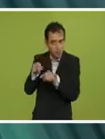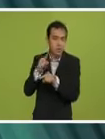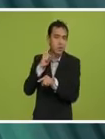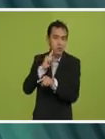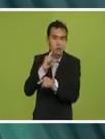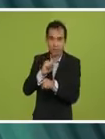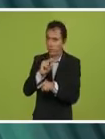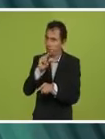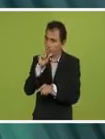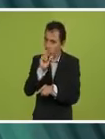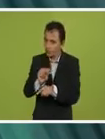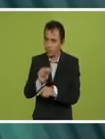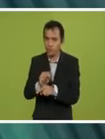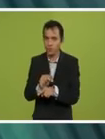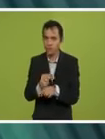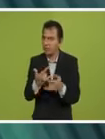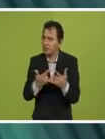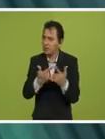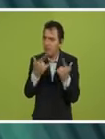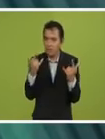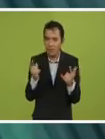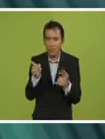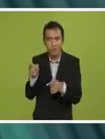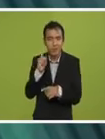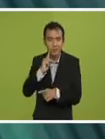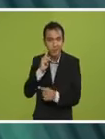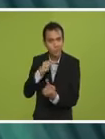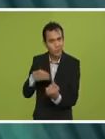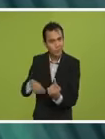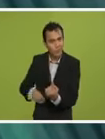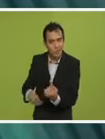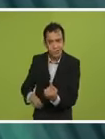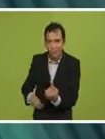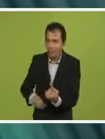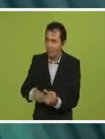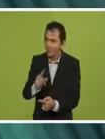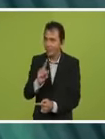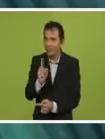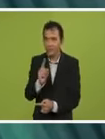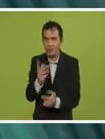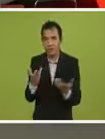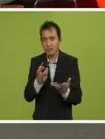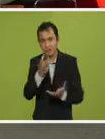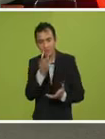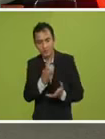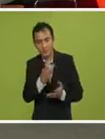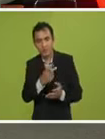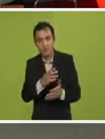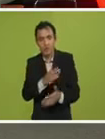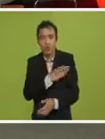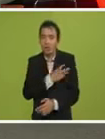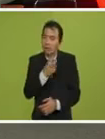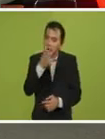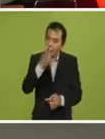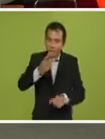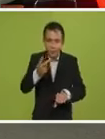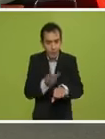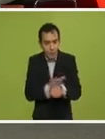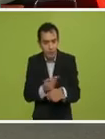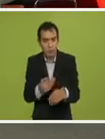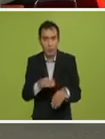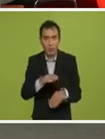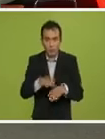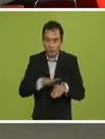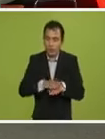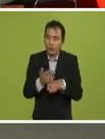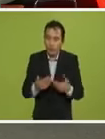también históricamente ha sido como culpabilizada la mujer al hacer esto, es como, bueno, eso te pasa por llevar la falda corta, eso